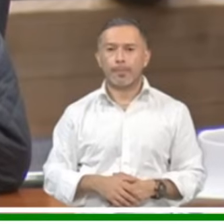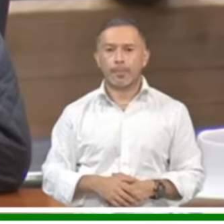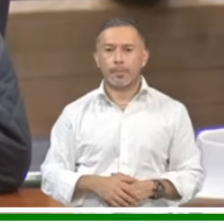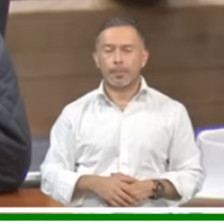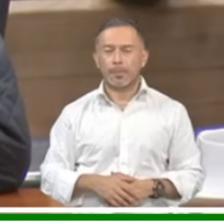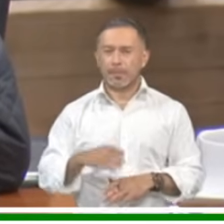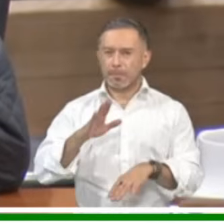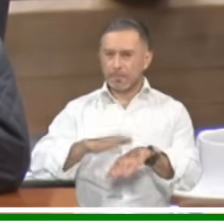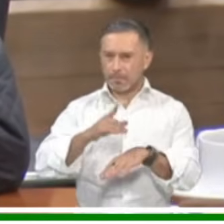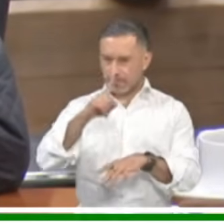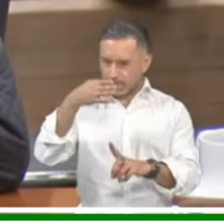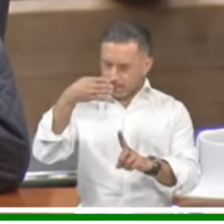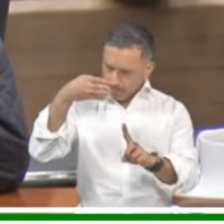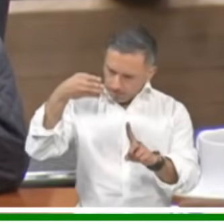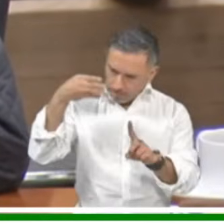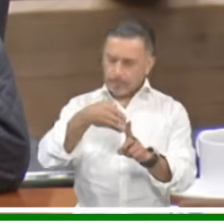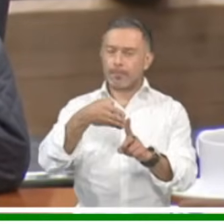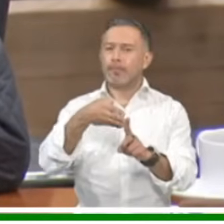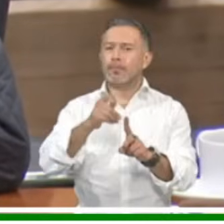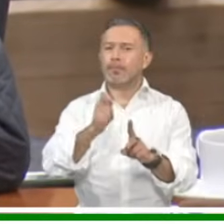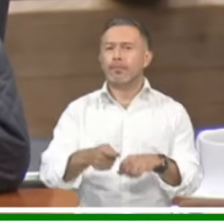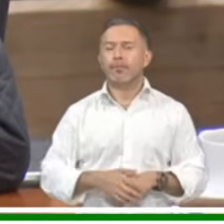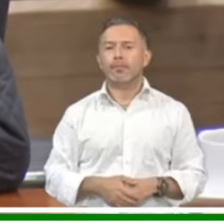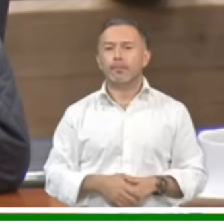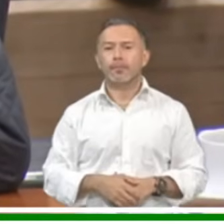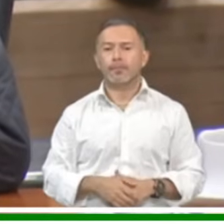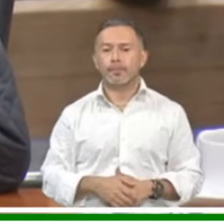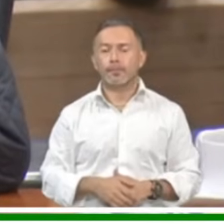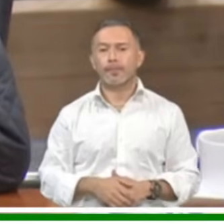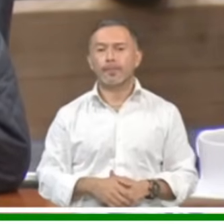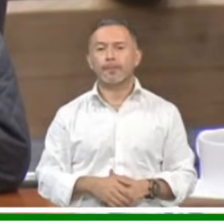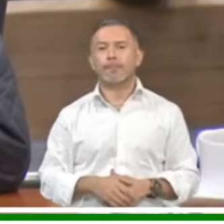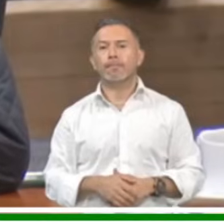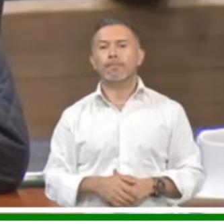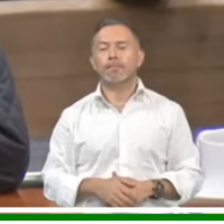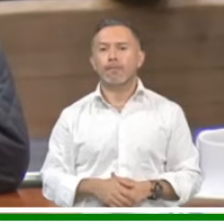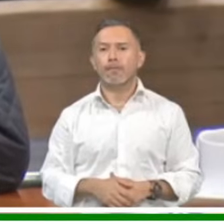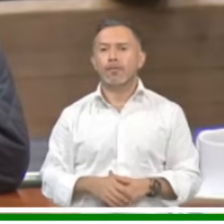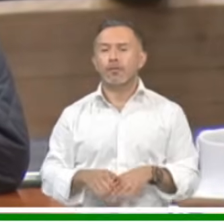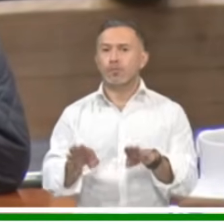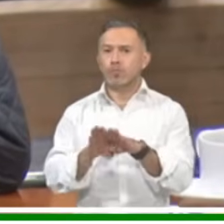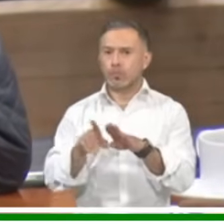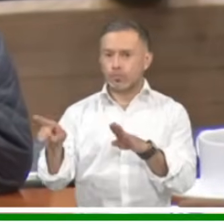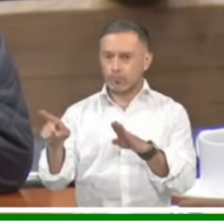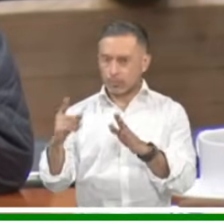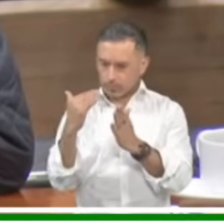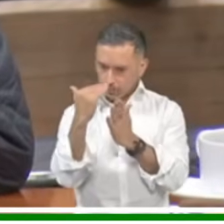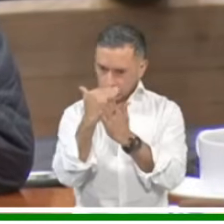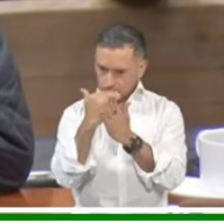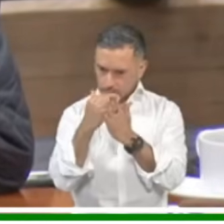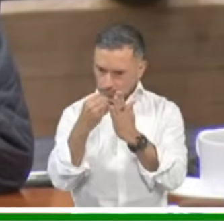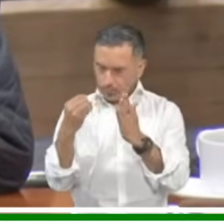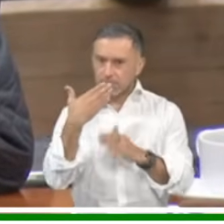enfatizar, recalcar, que fue una estrategia muy inteligente